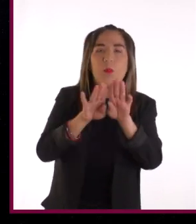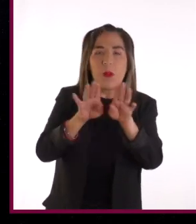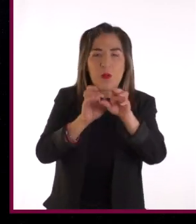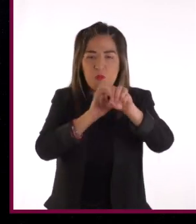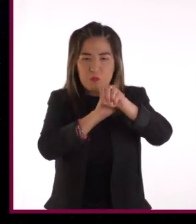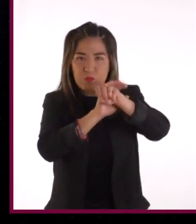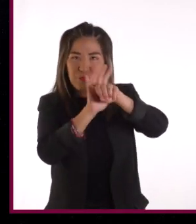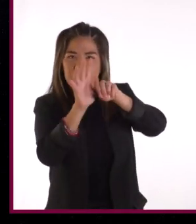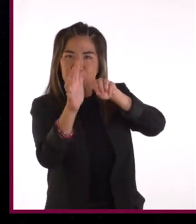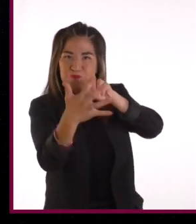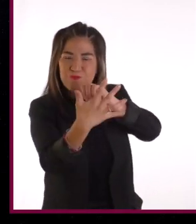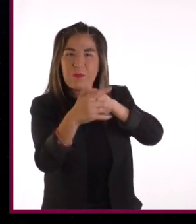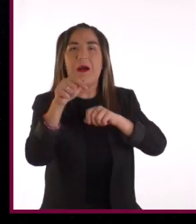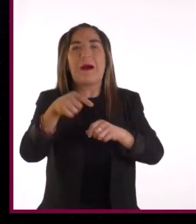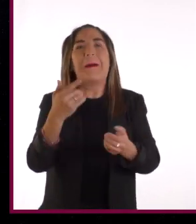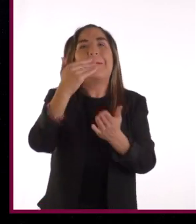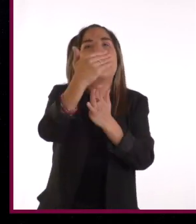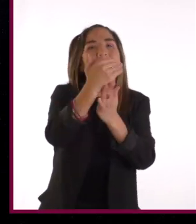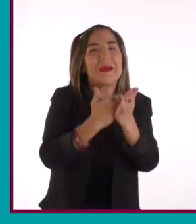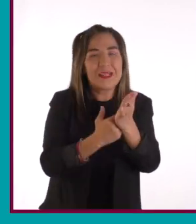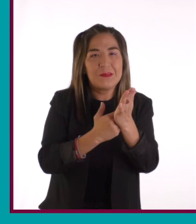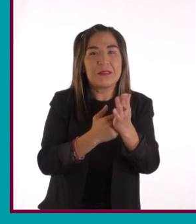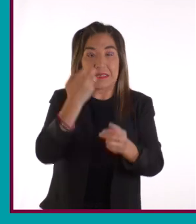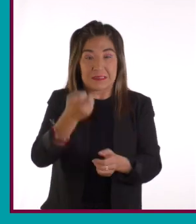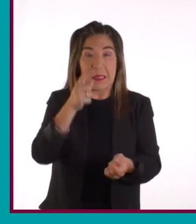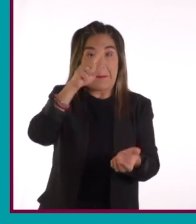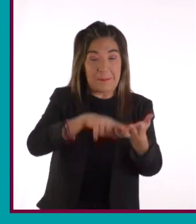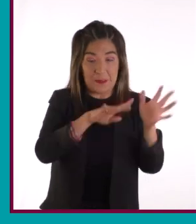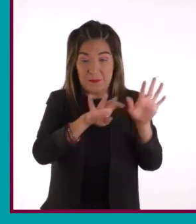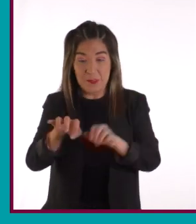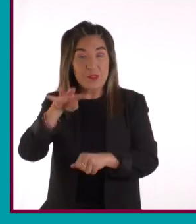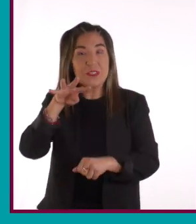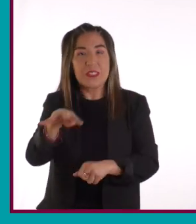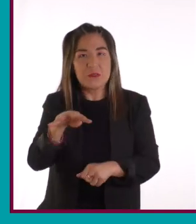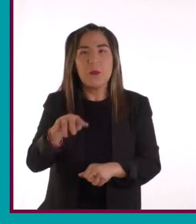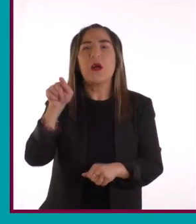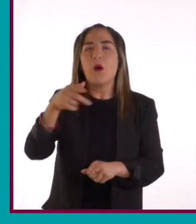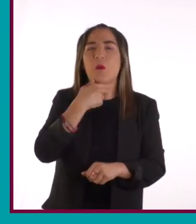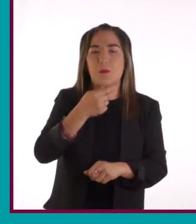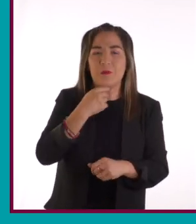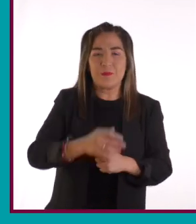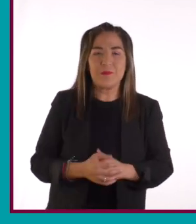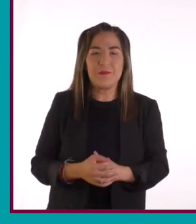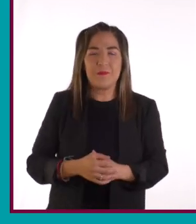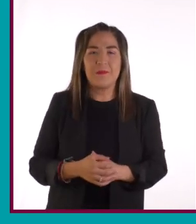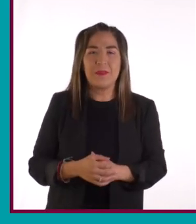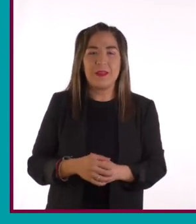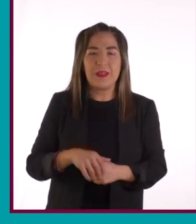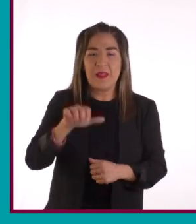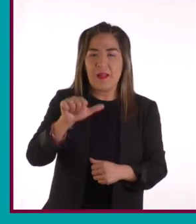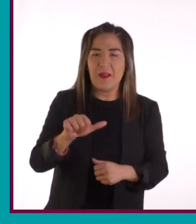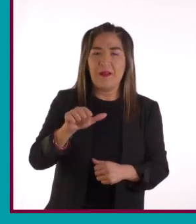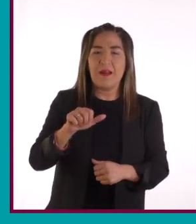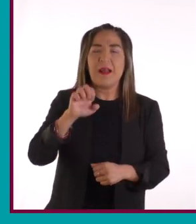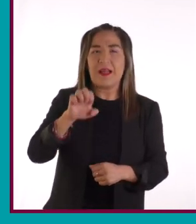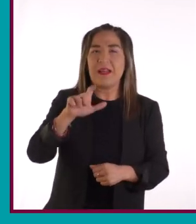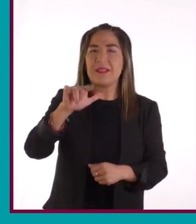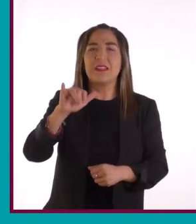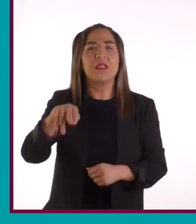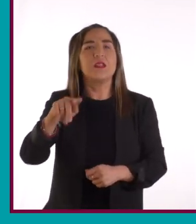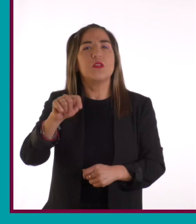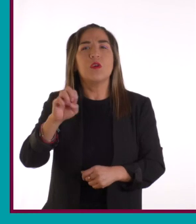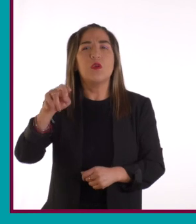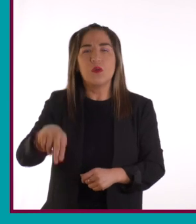luz de los demás cuerpos celestes con menos masa. Fue así que en 1919, el astrónomo Arthur Stanley